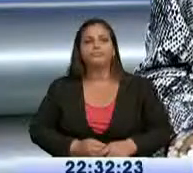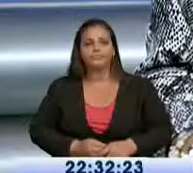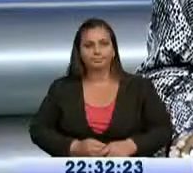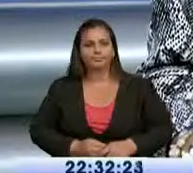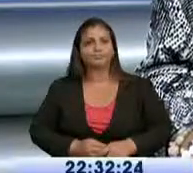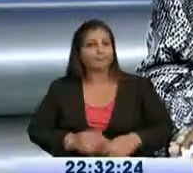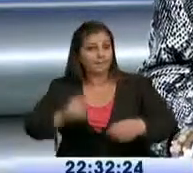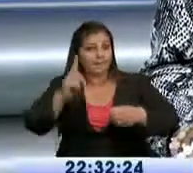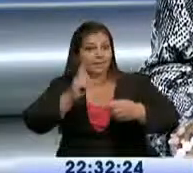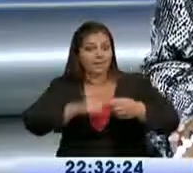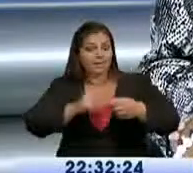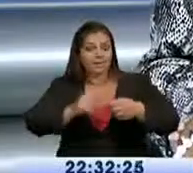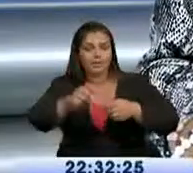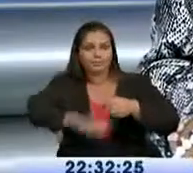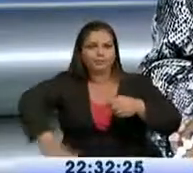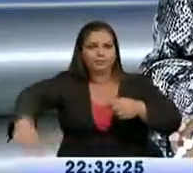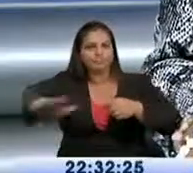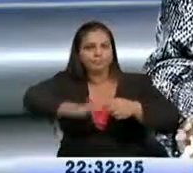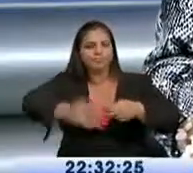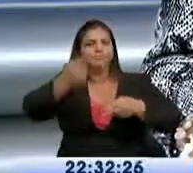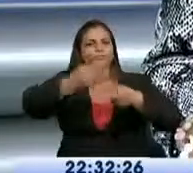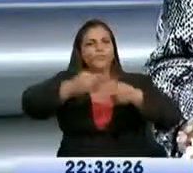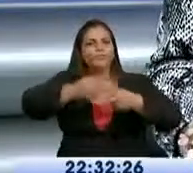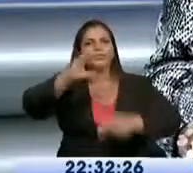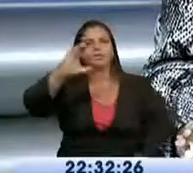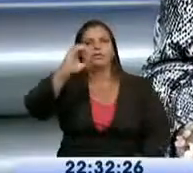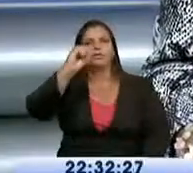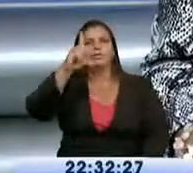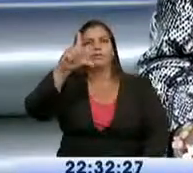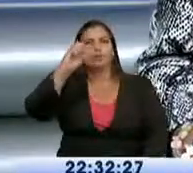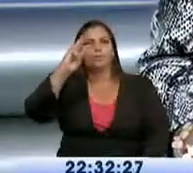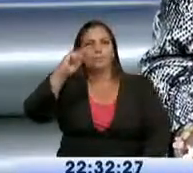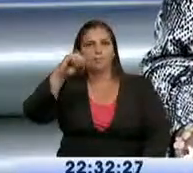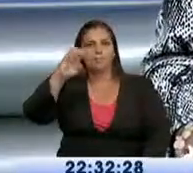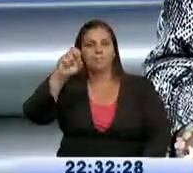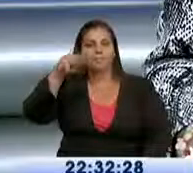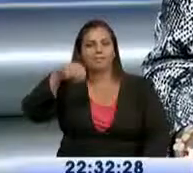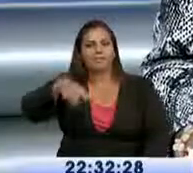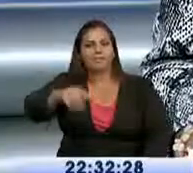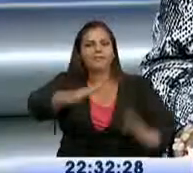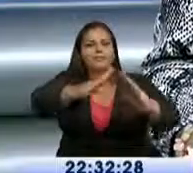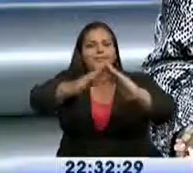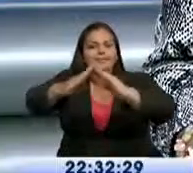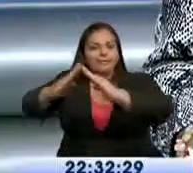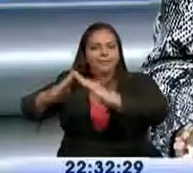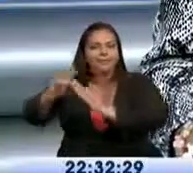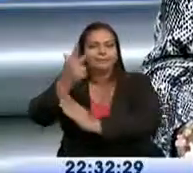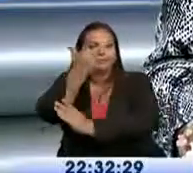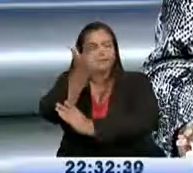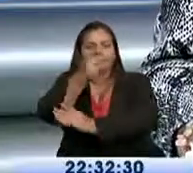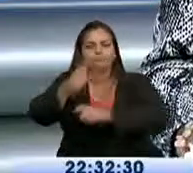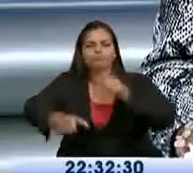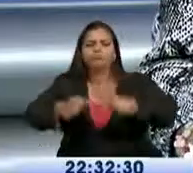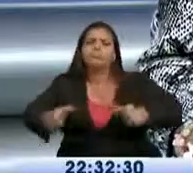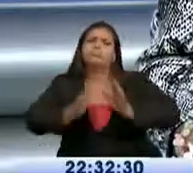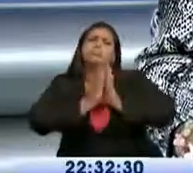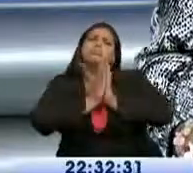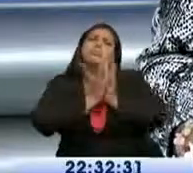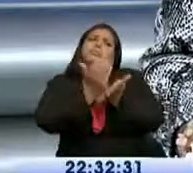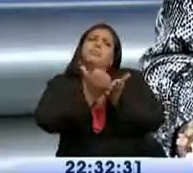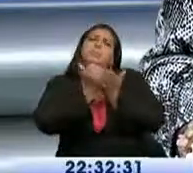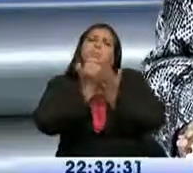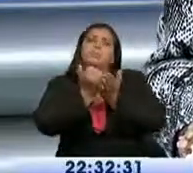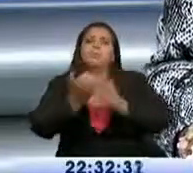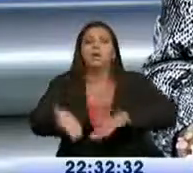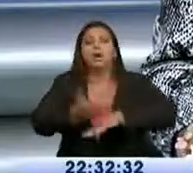En Quito, habitantes de tres casas ubicadas en el sector de La Colmena solicitan una ayuda solidaria, pues tras un incendio todos sus bienes quedaron reducidos